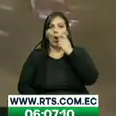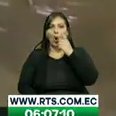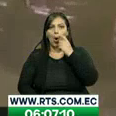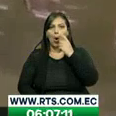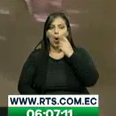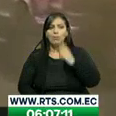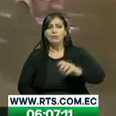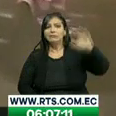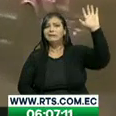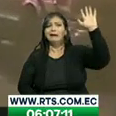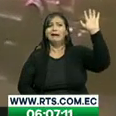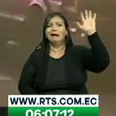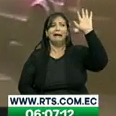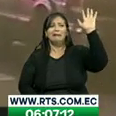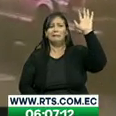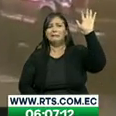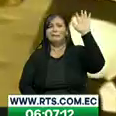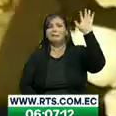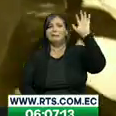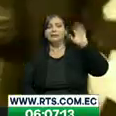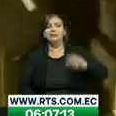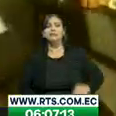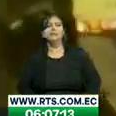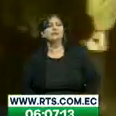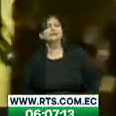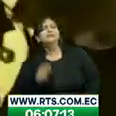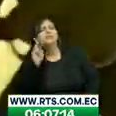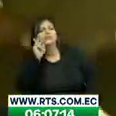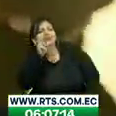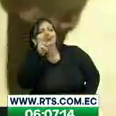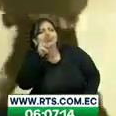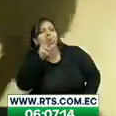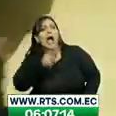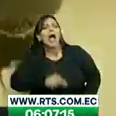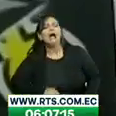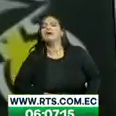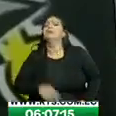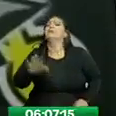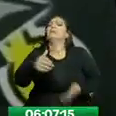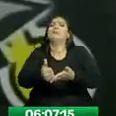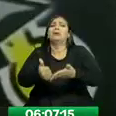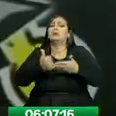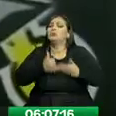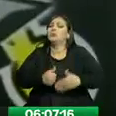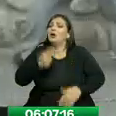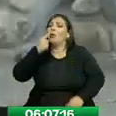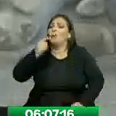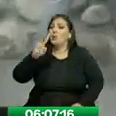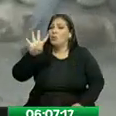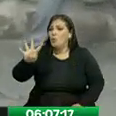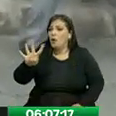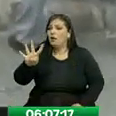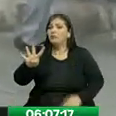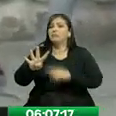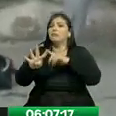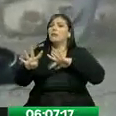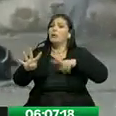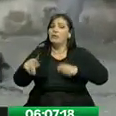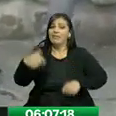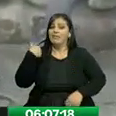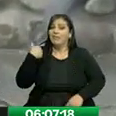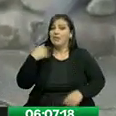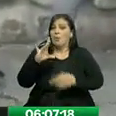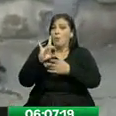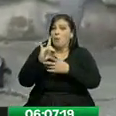mano, lo cual pidió colaboración, que cuatro ciudadanos le habían robado. Un rápido operativo